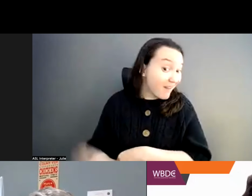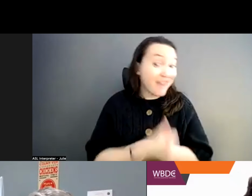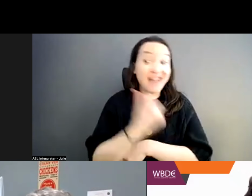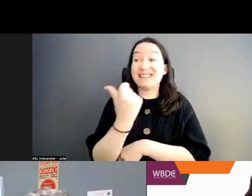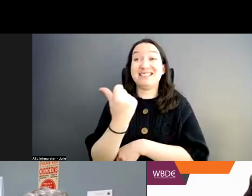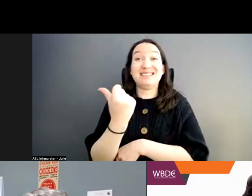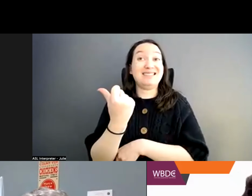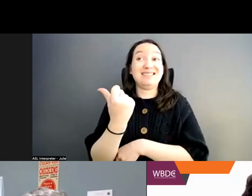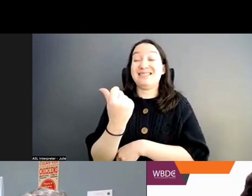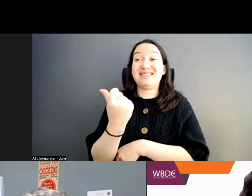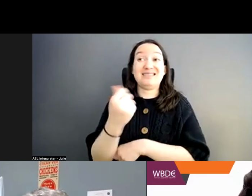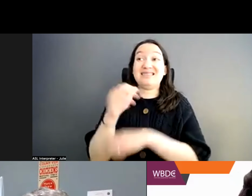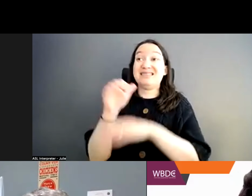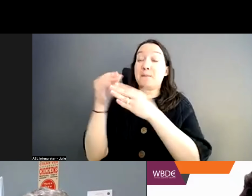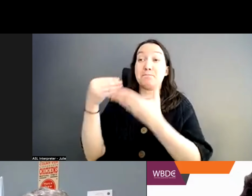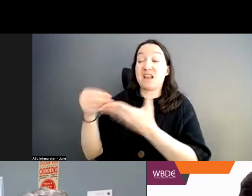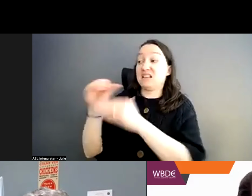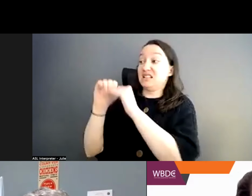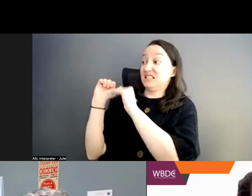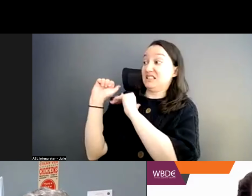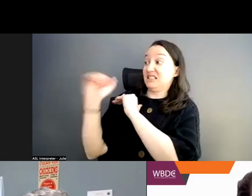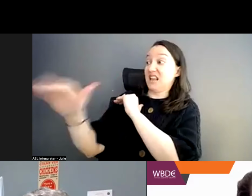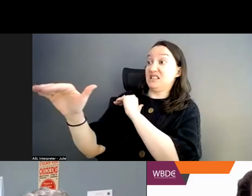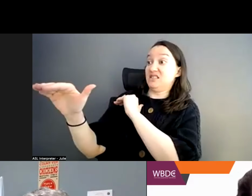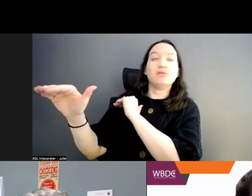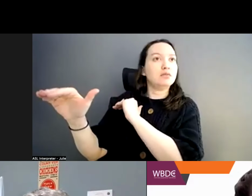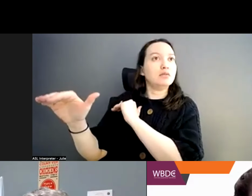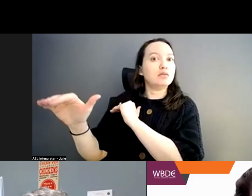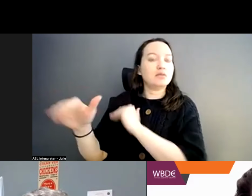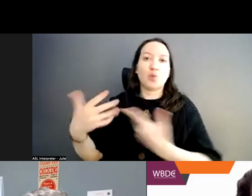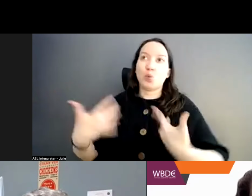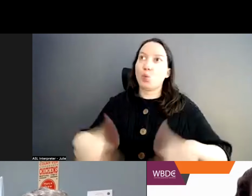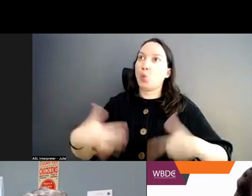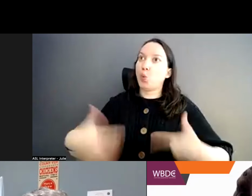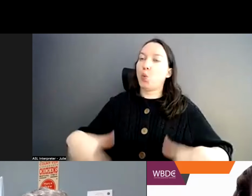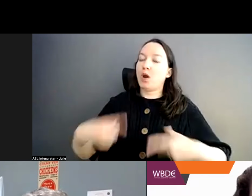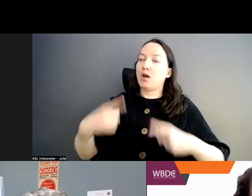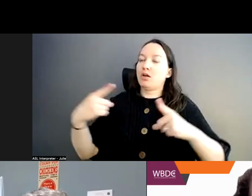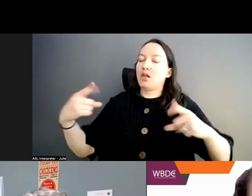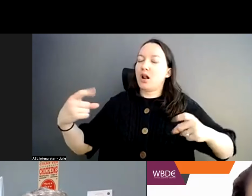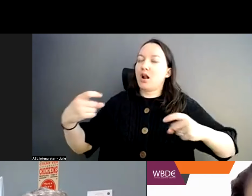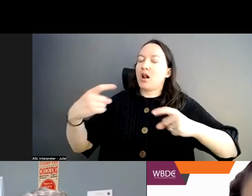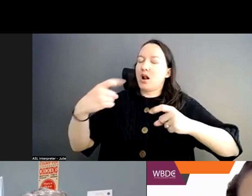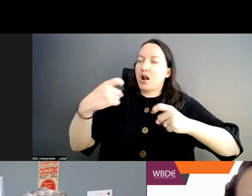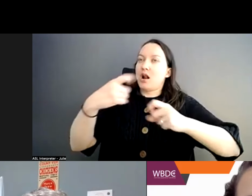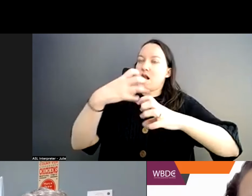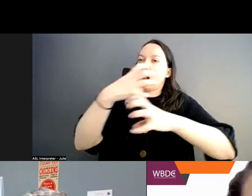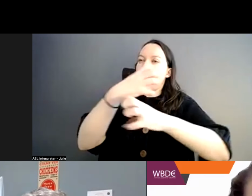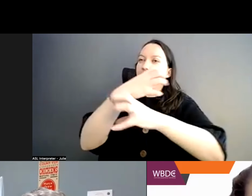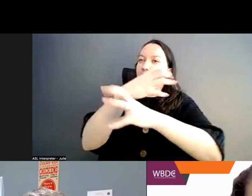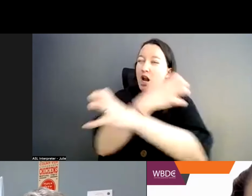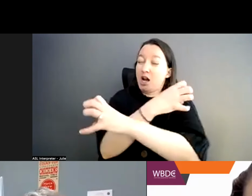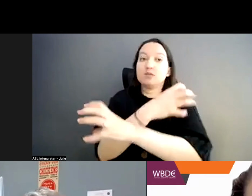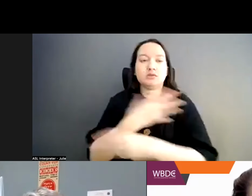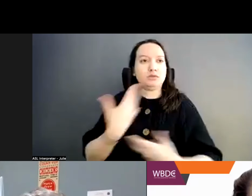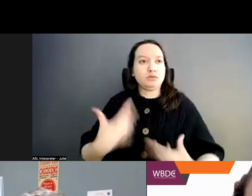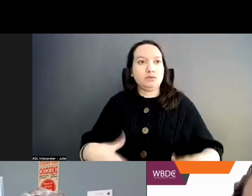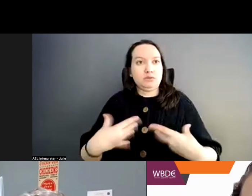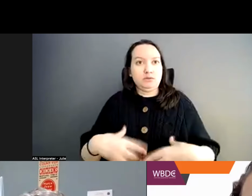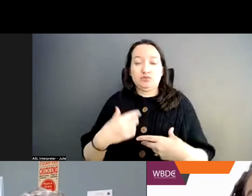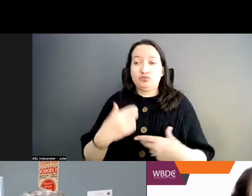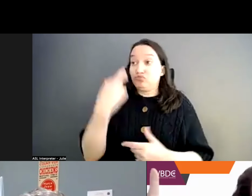para cualquiera a quien está enviando dinero. Así que es extraordinariamente complicado debido